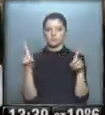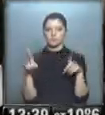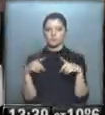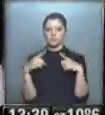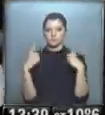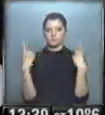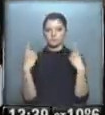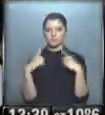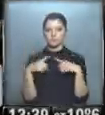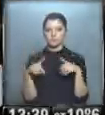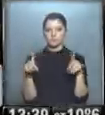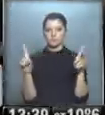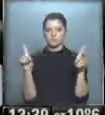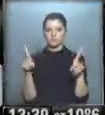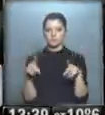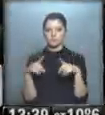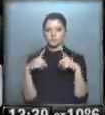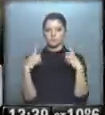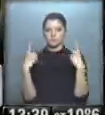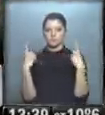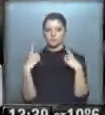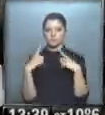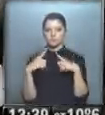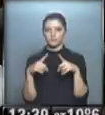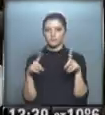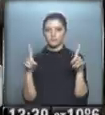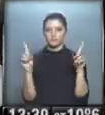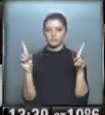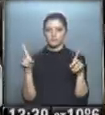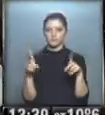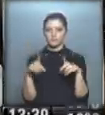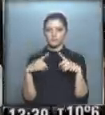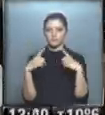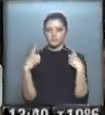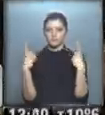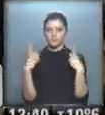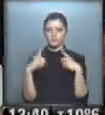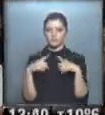eno No puedo parar o